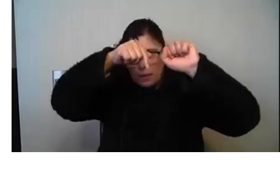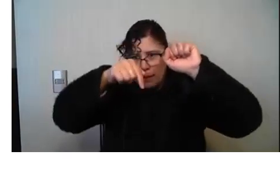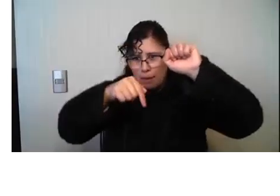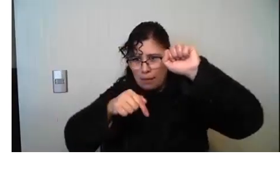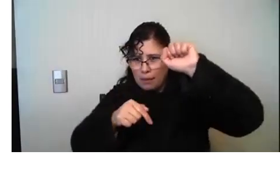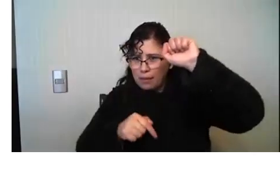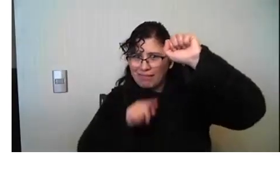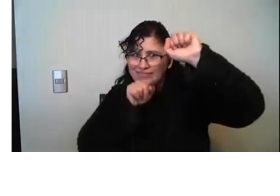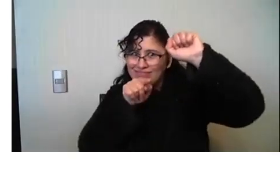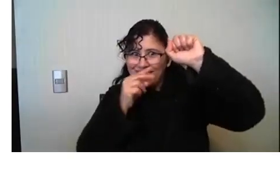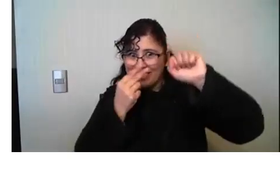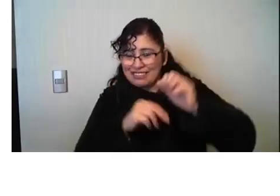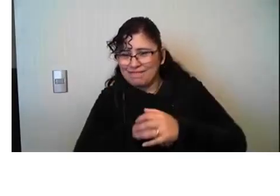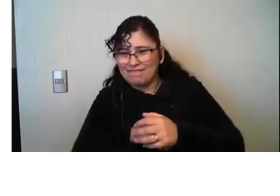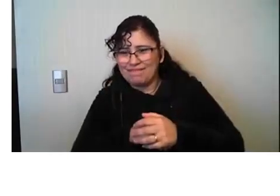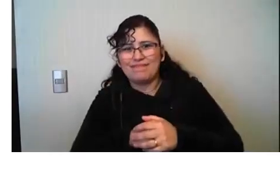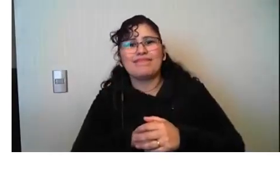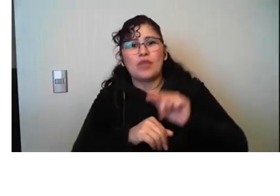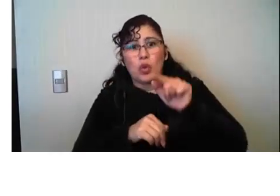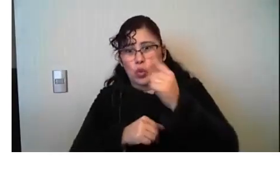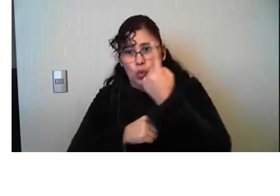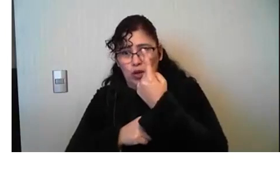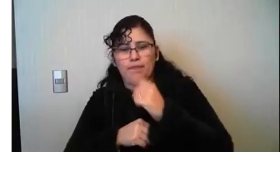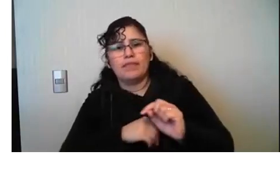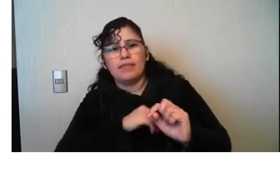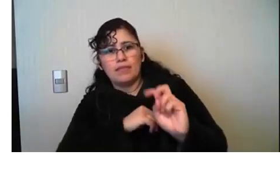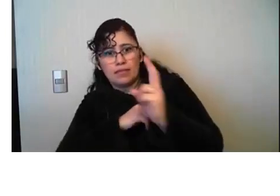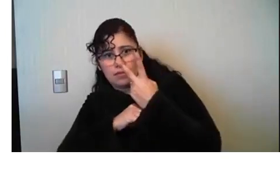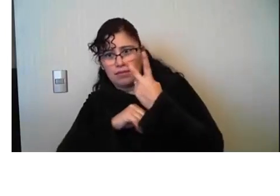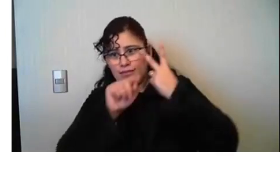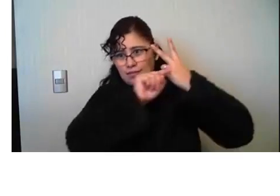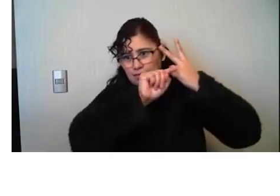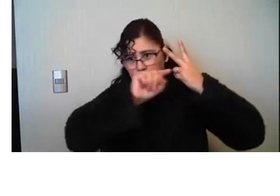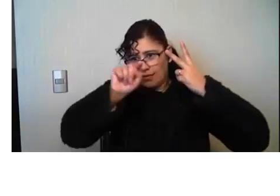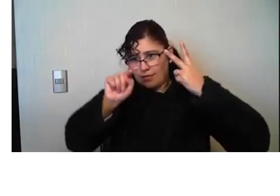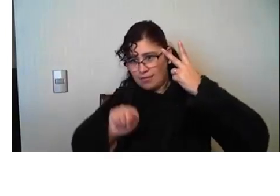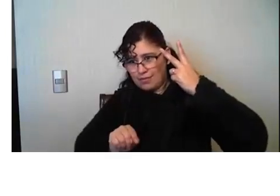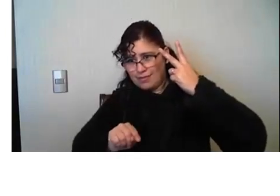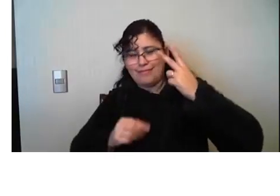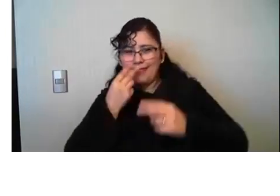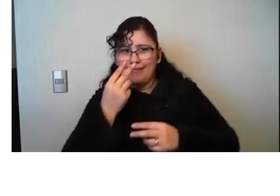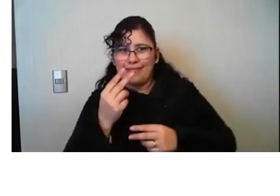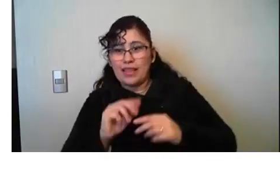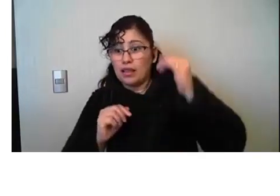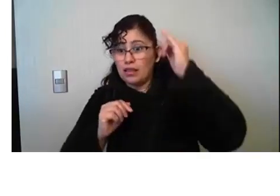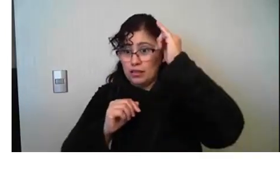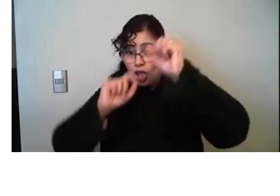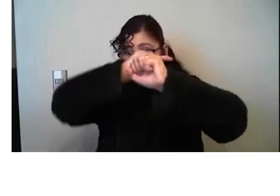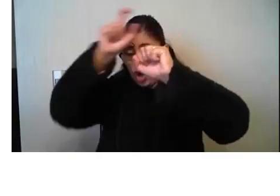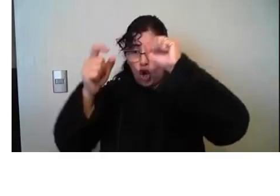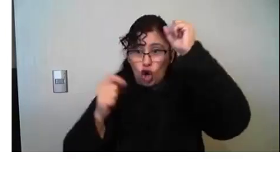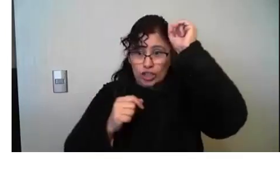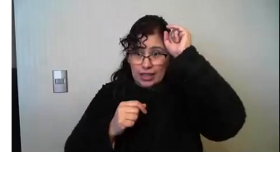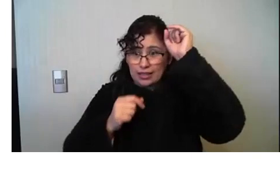siguiendo. ¿Sí? Aquí hay una. Y aquí hay otra. Es decir, una vía que viene del